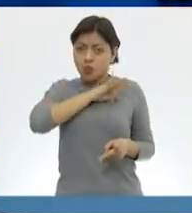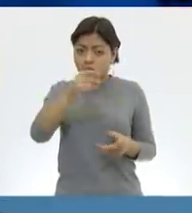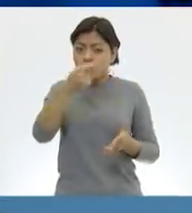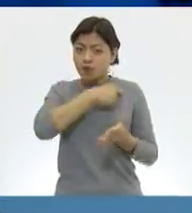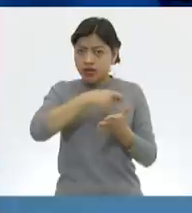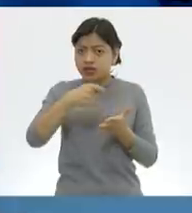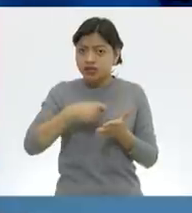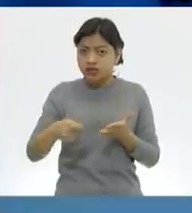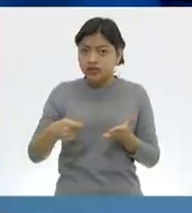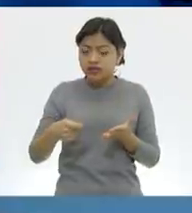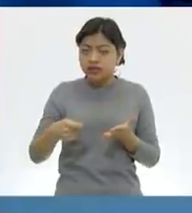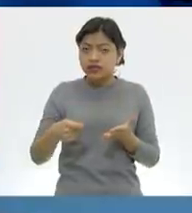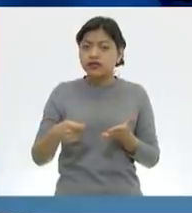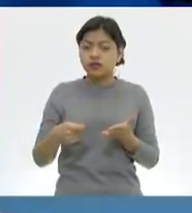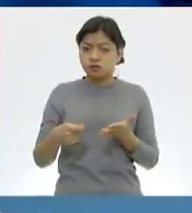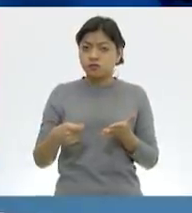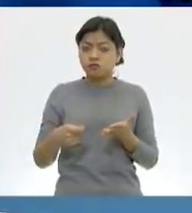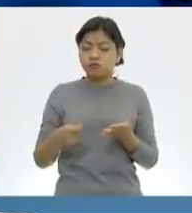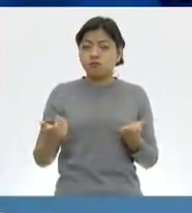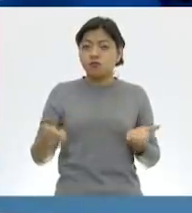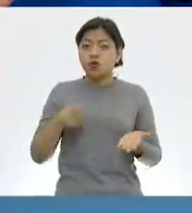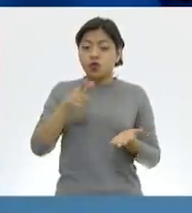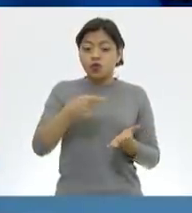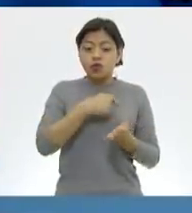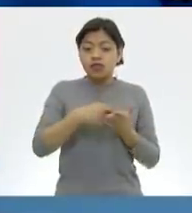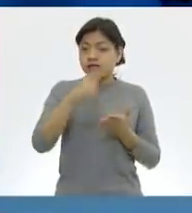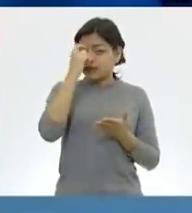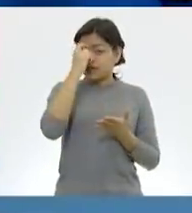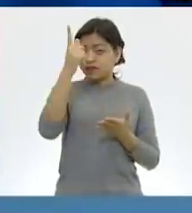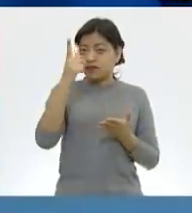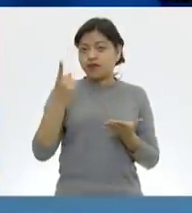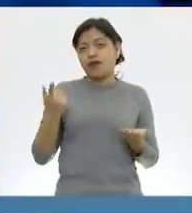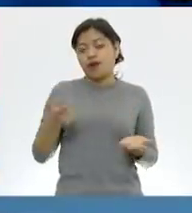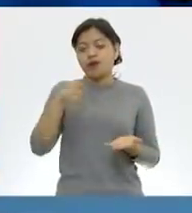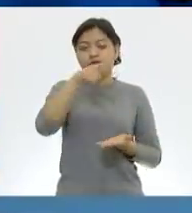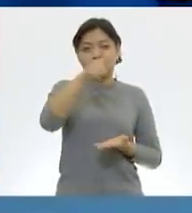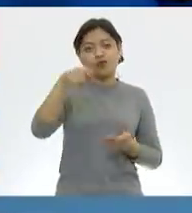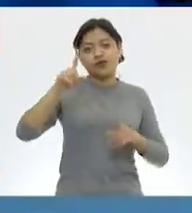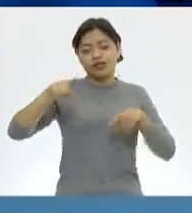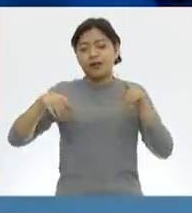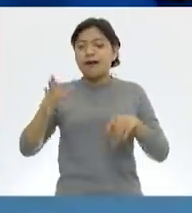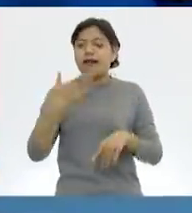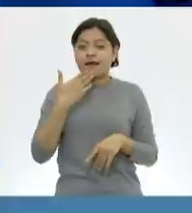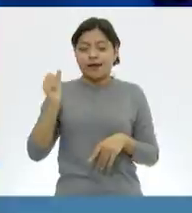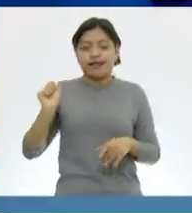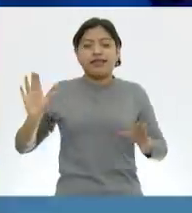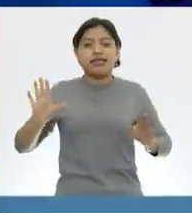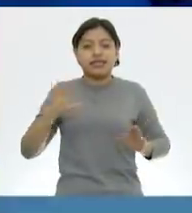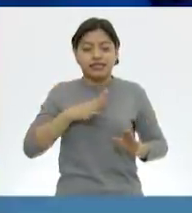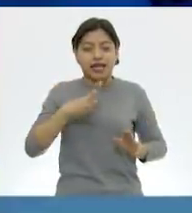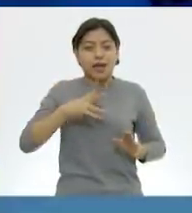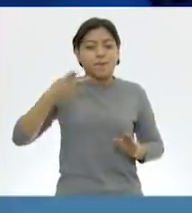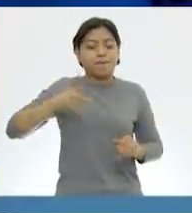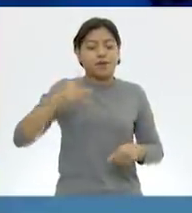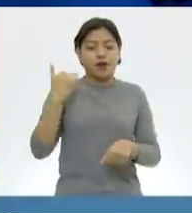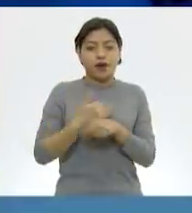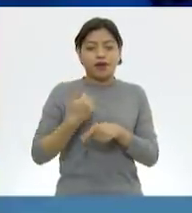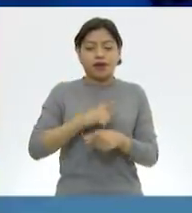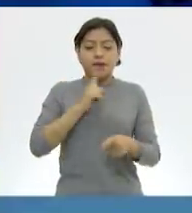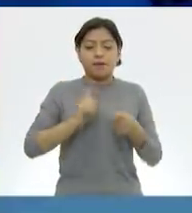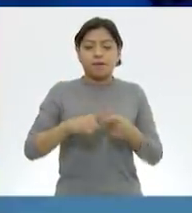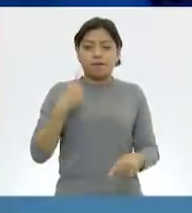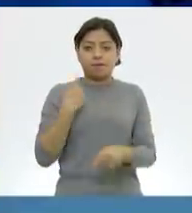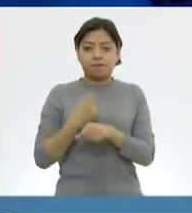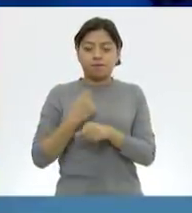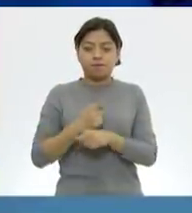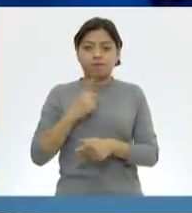escritor? Siento que tenemos muchas habilidades para ello, no sé ustedes. Pero bueno, primero demos respuesta a la primera